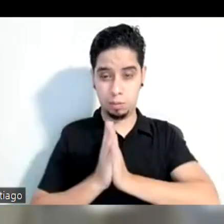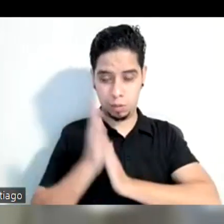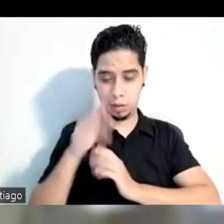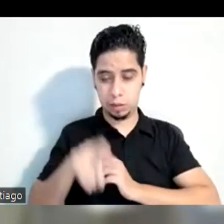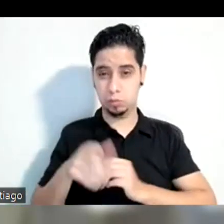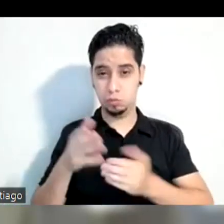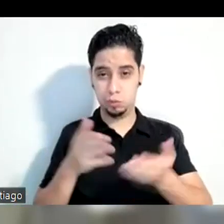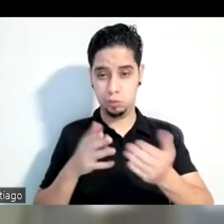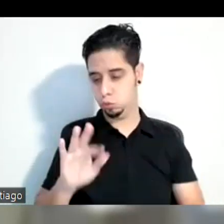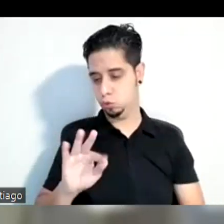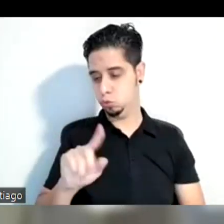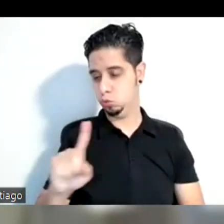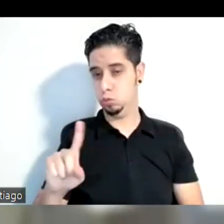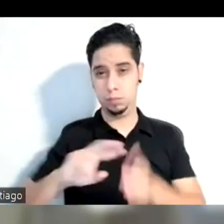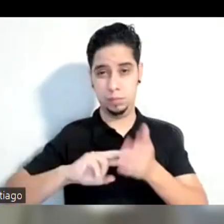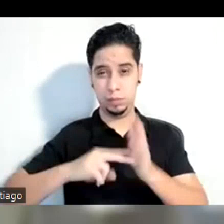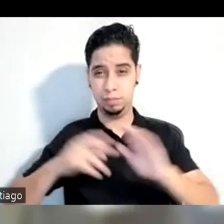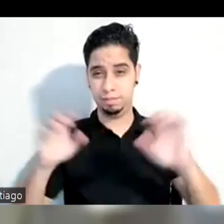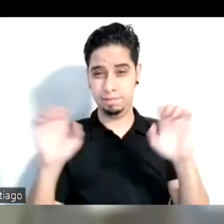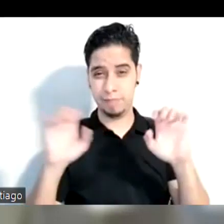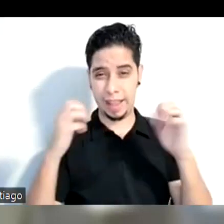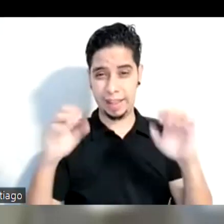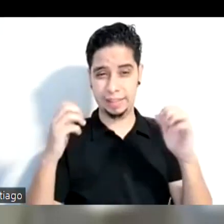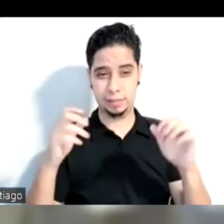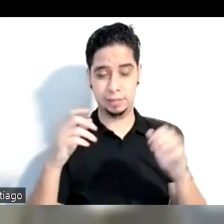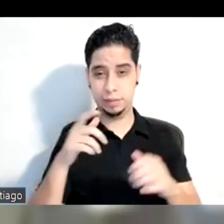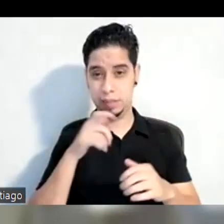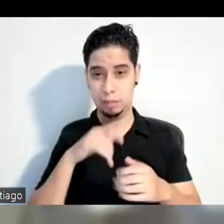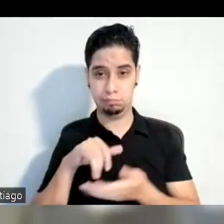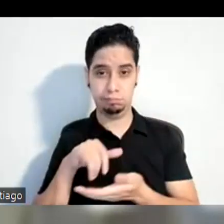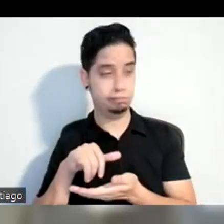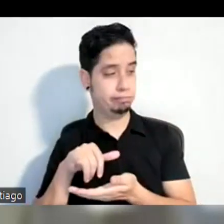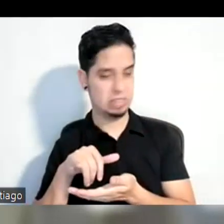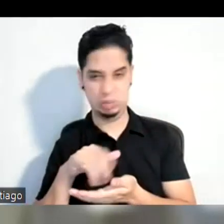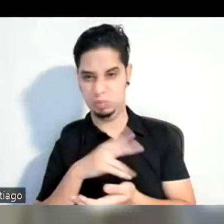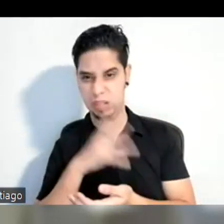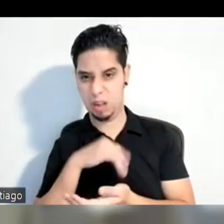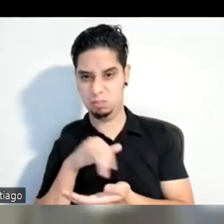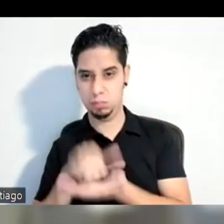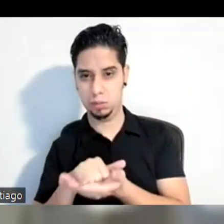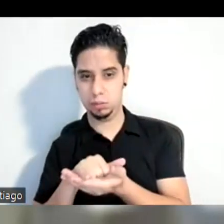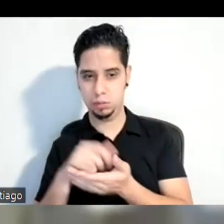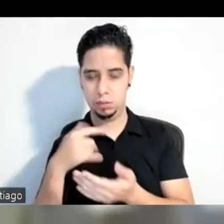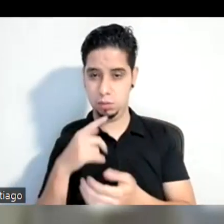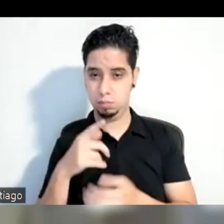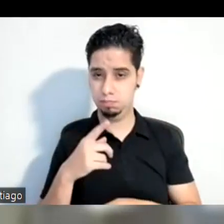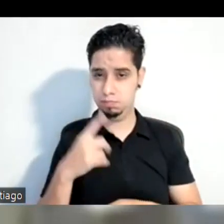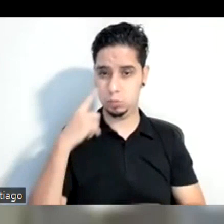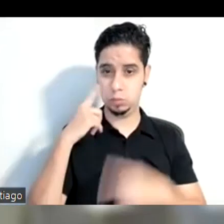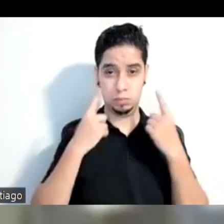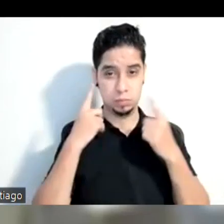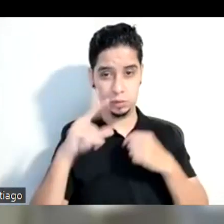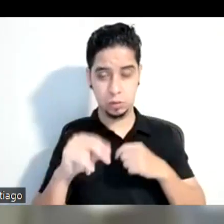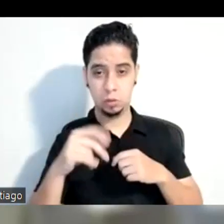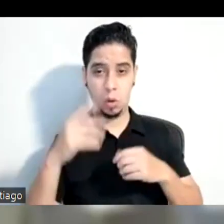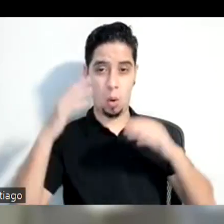de emergencia. Entonces, el que te cuelguen porque piensan lo que sea, a mí me parece inconcebible y espero que eso ya